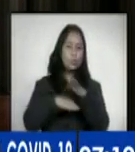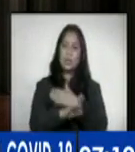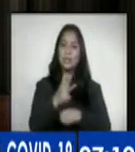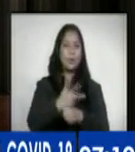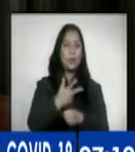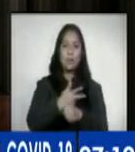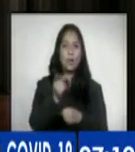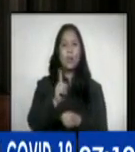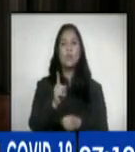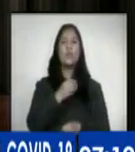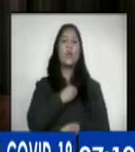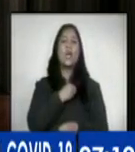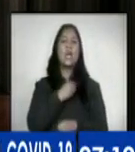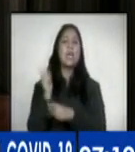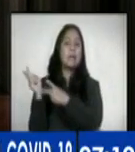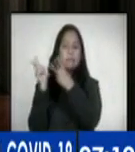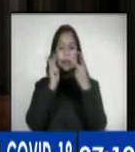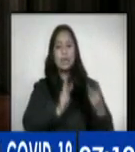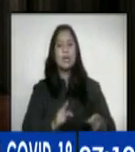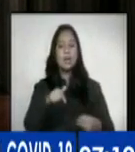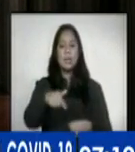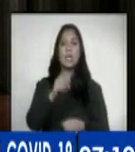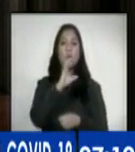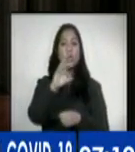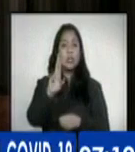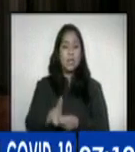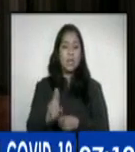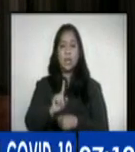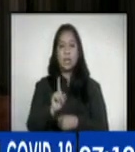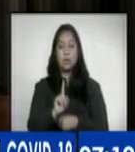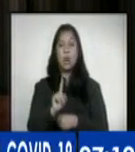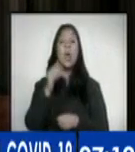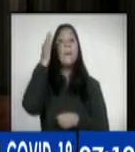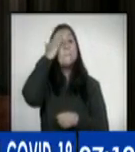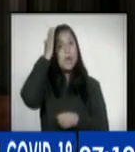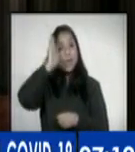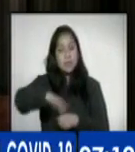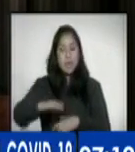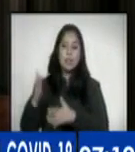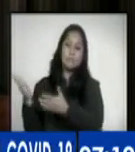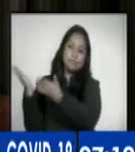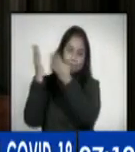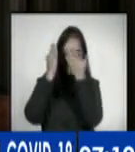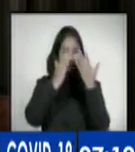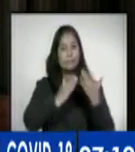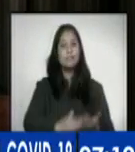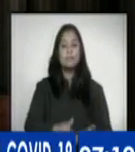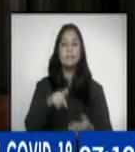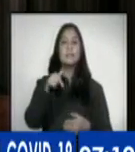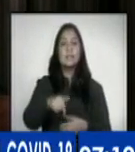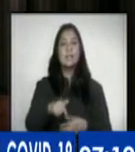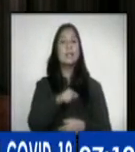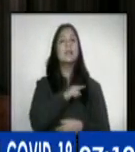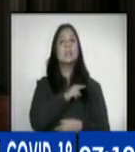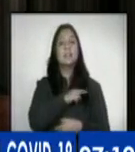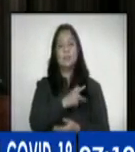quisieron traer a última hora de Costa Rica. El día de mañana sale un vuelo que los va a venir y los va a retornar a su suelo